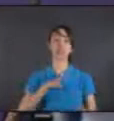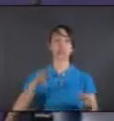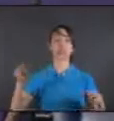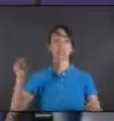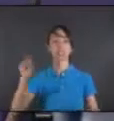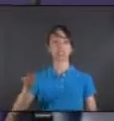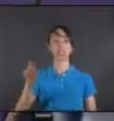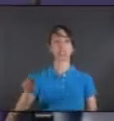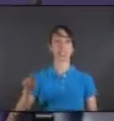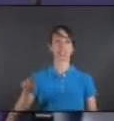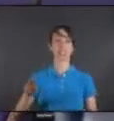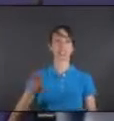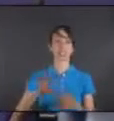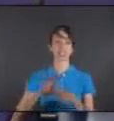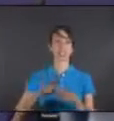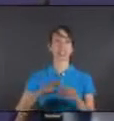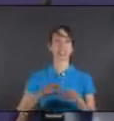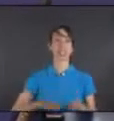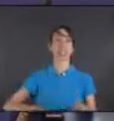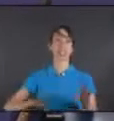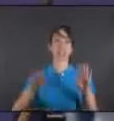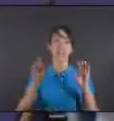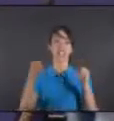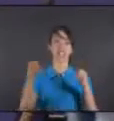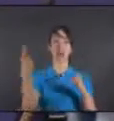Empieza, ¿sabe cómo empieza? Sí, sé cómo empieza.